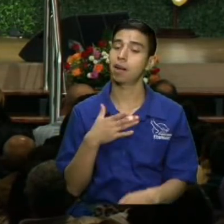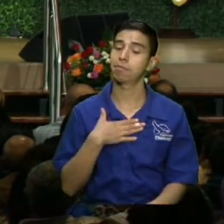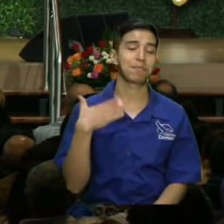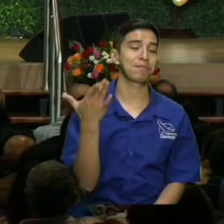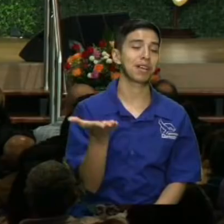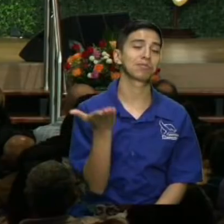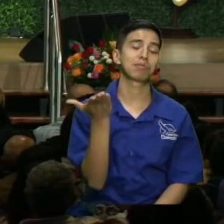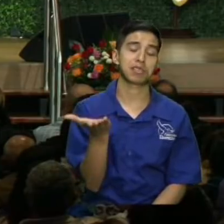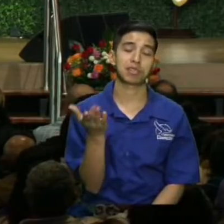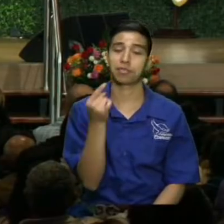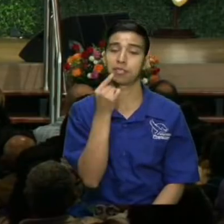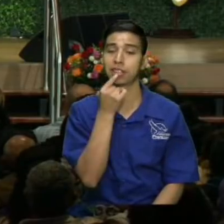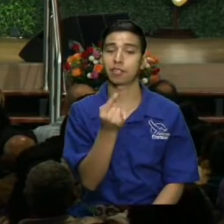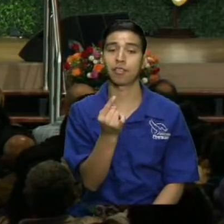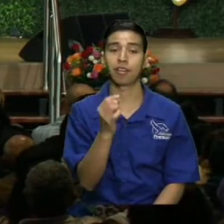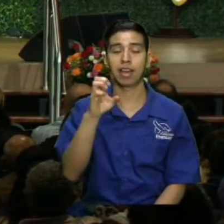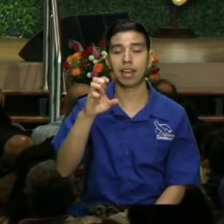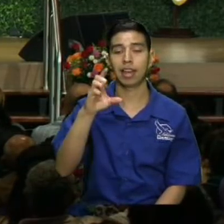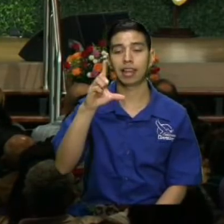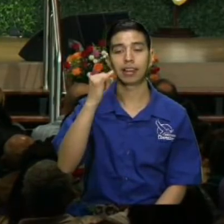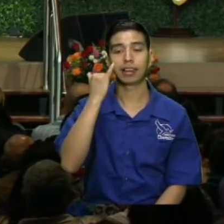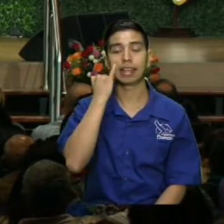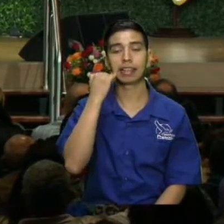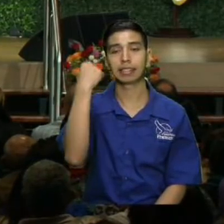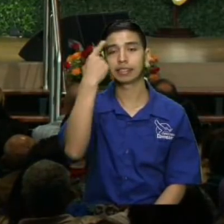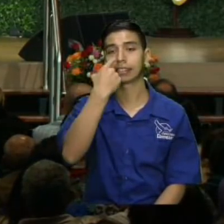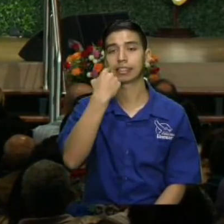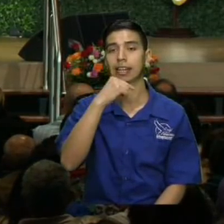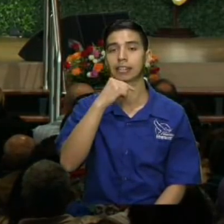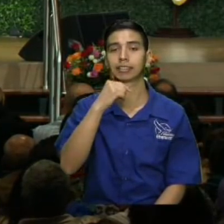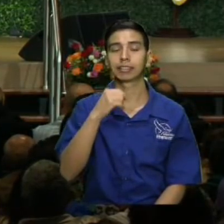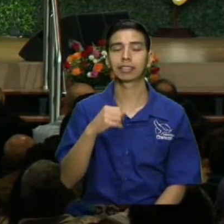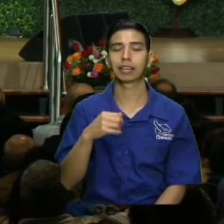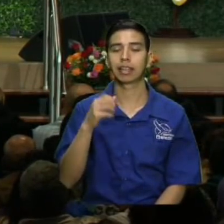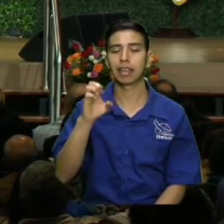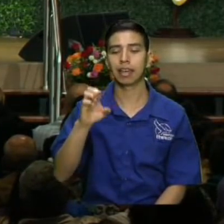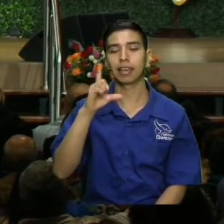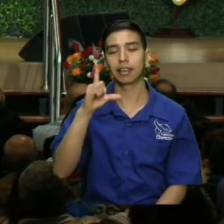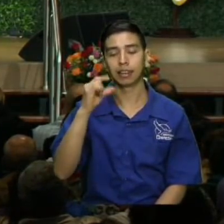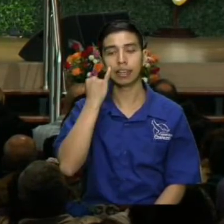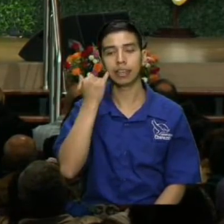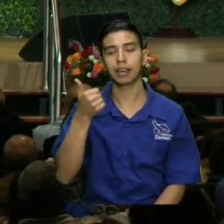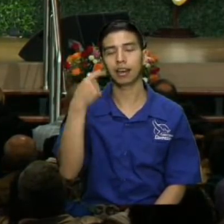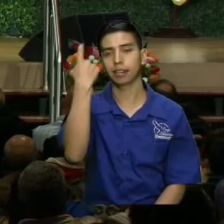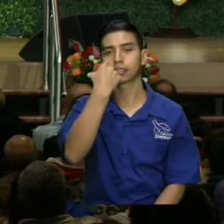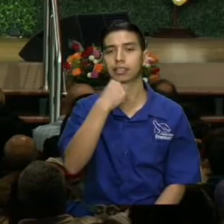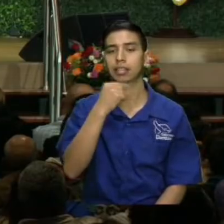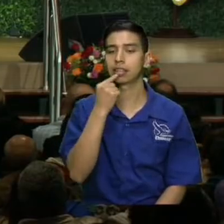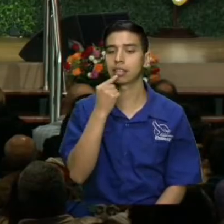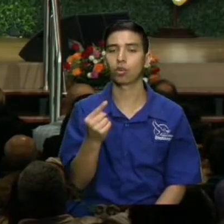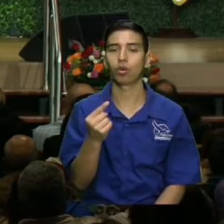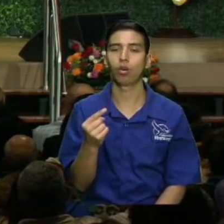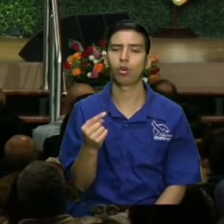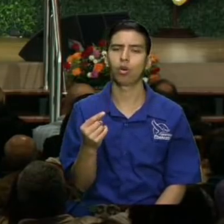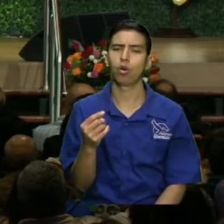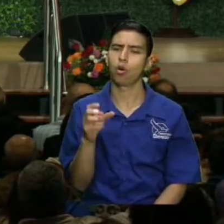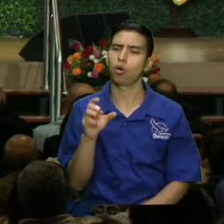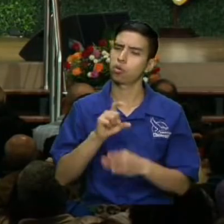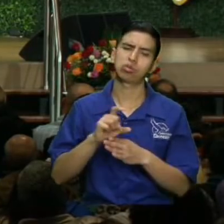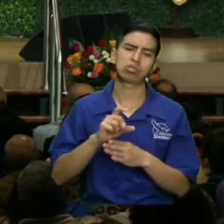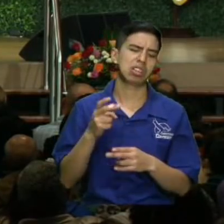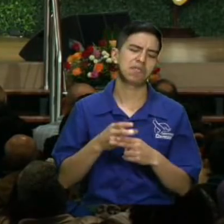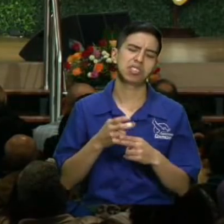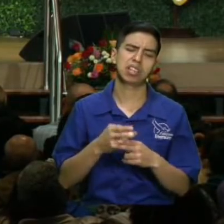pedido. Si me ves cuando se ha quitado de ti, te será entregado. Hermoso, ¿eh? Entonces,